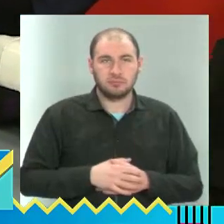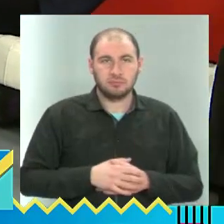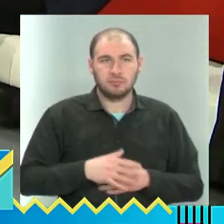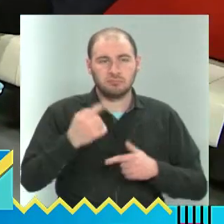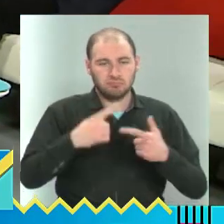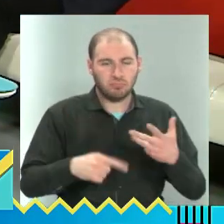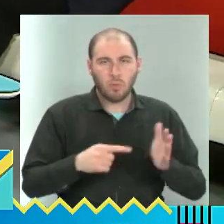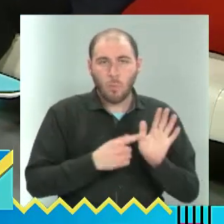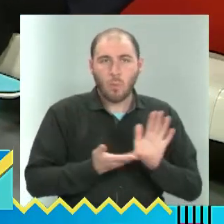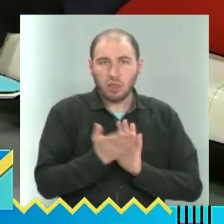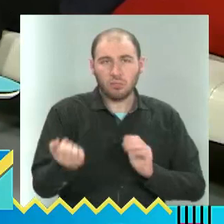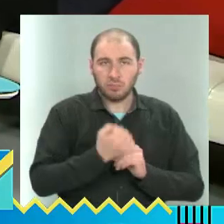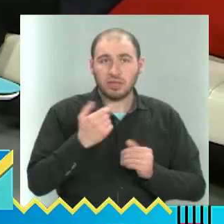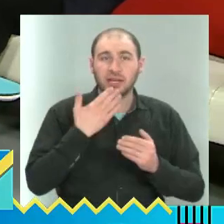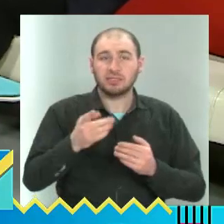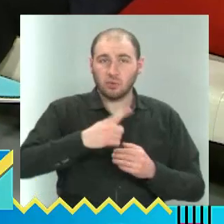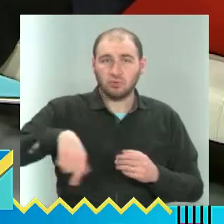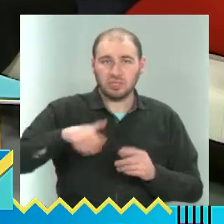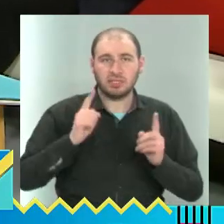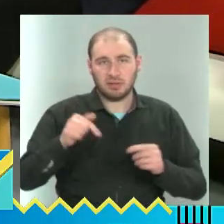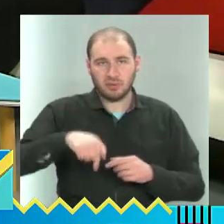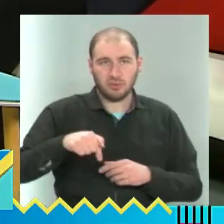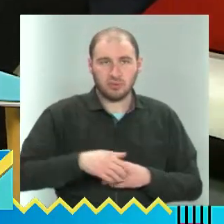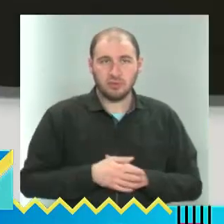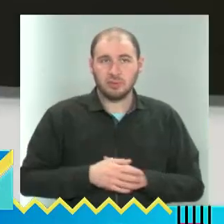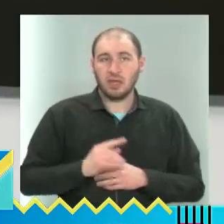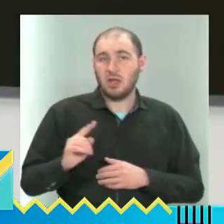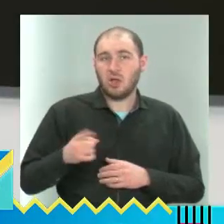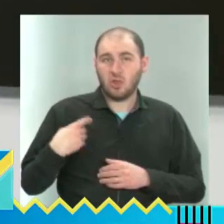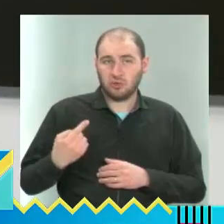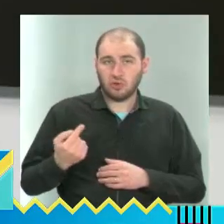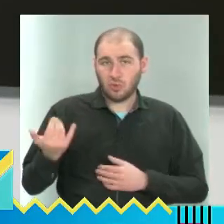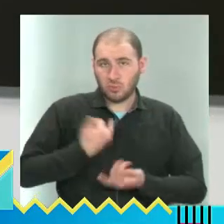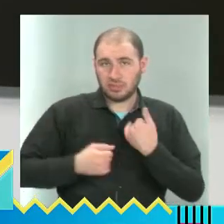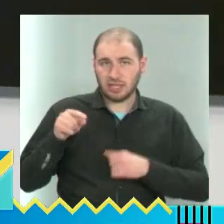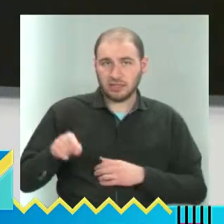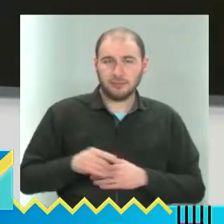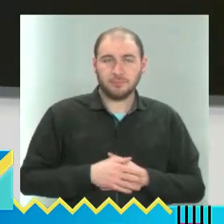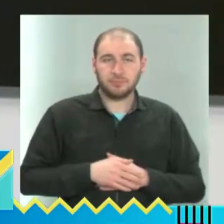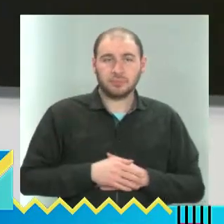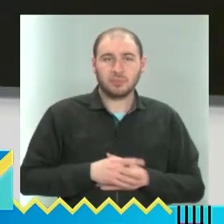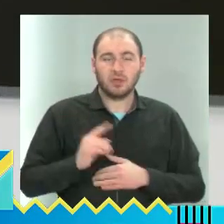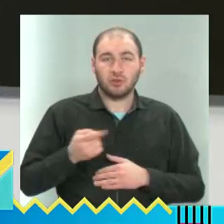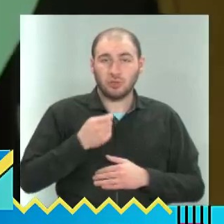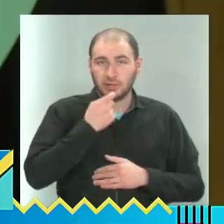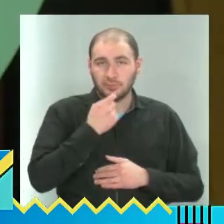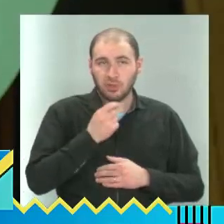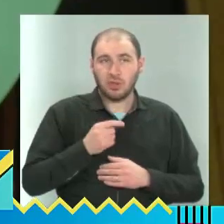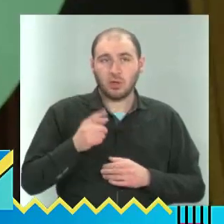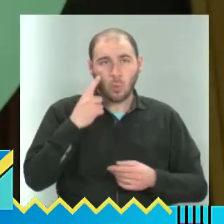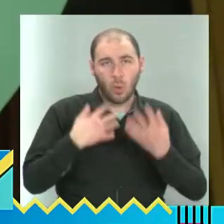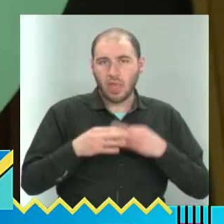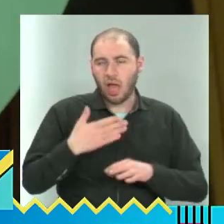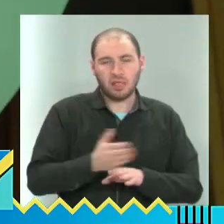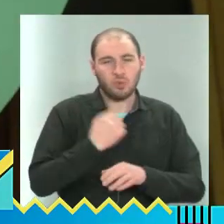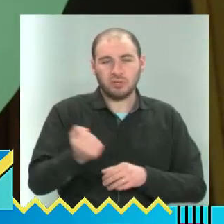es bueno visibilizarlo y bueno, gracias a ustedes también que lo están haciendo hoy. Mira, nosotros con lo que estás diciendo acá, tuvimos un caso, la prevención es